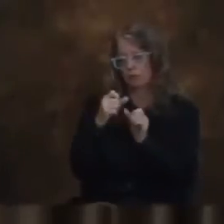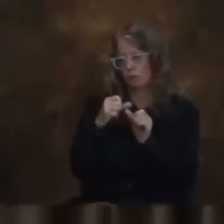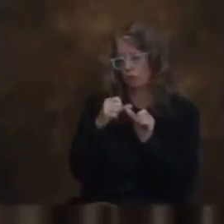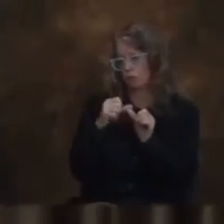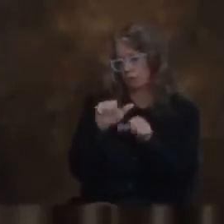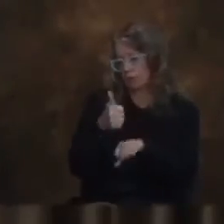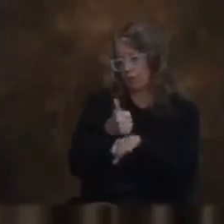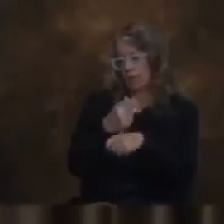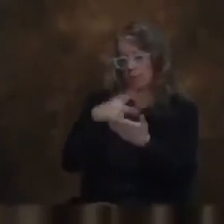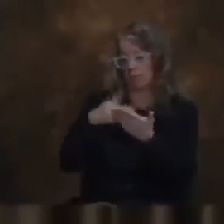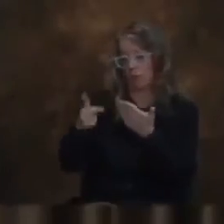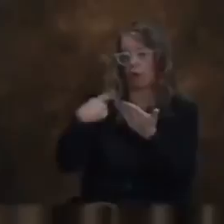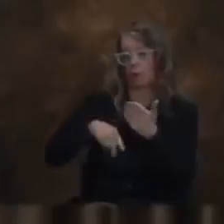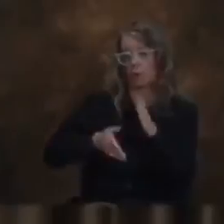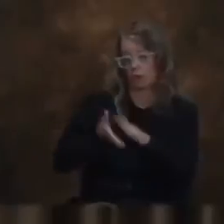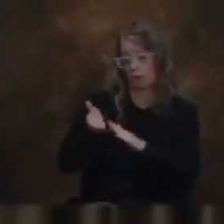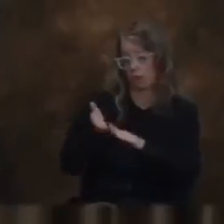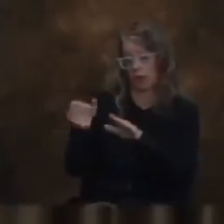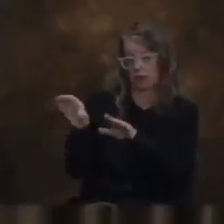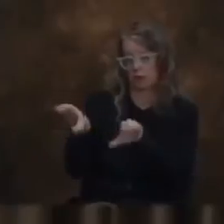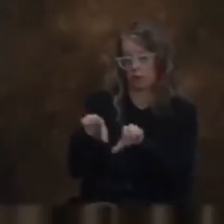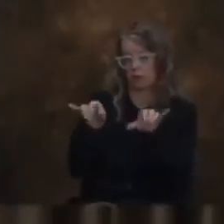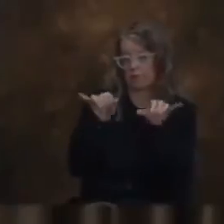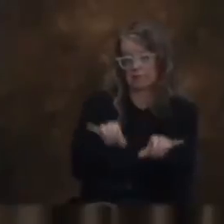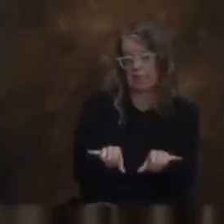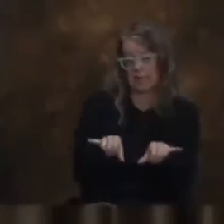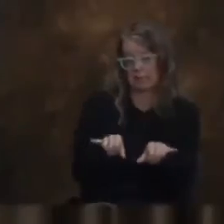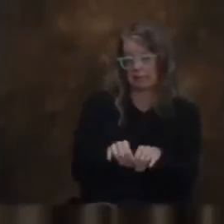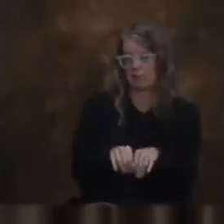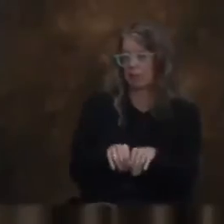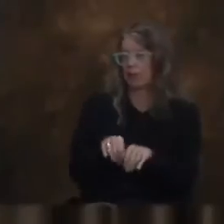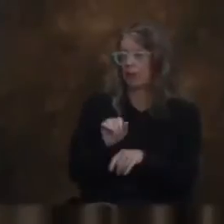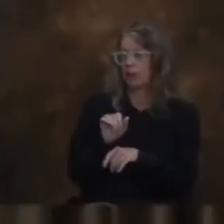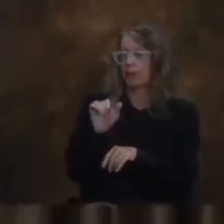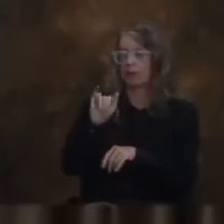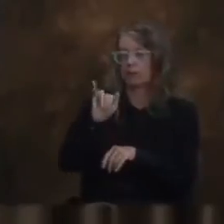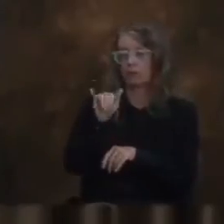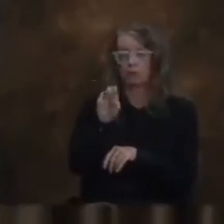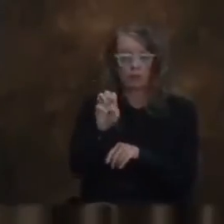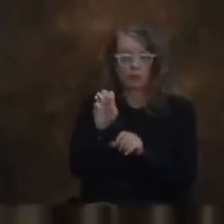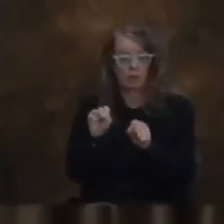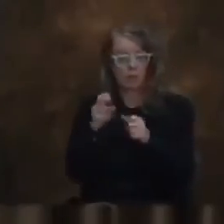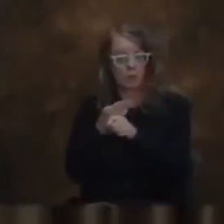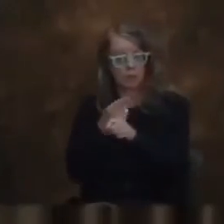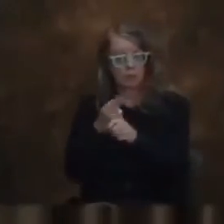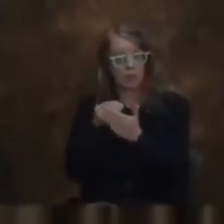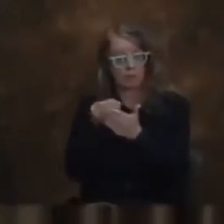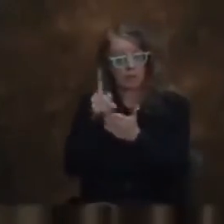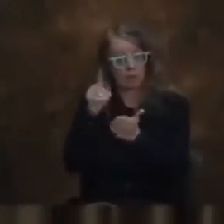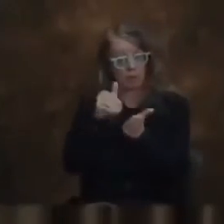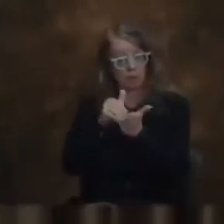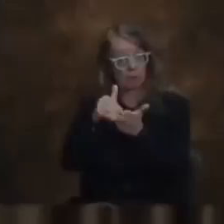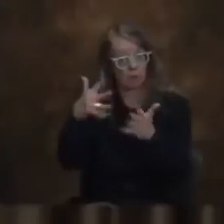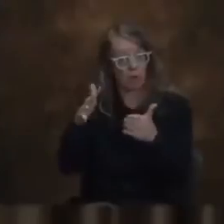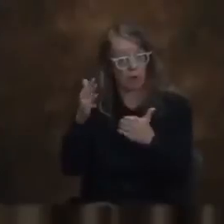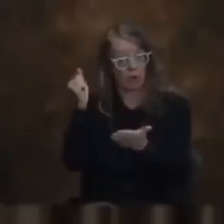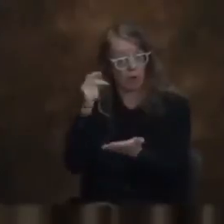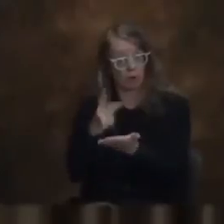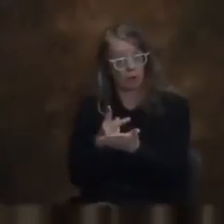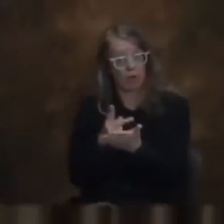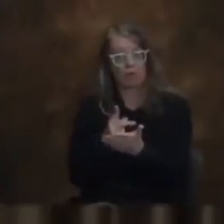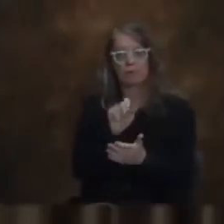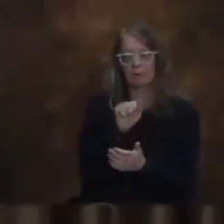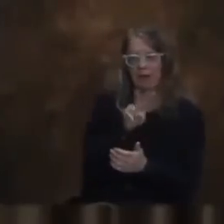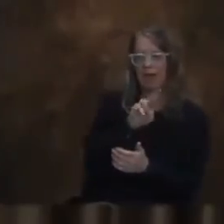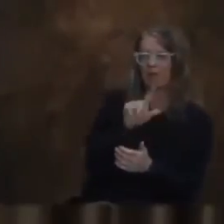presupuesto y sí no puede ser hasta el millón que hemos autorizado yo